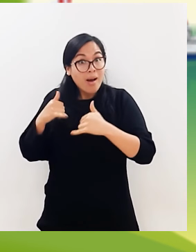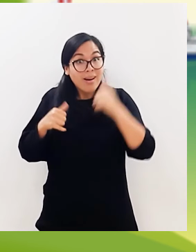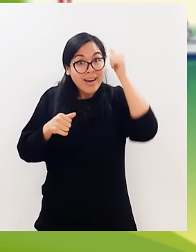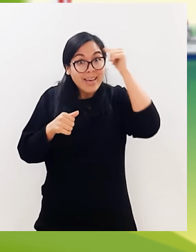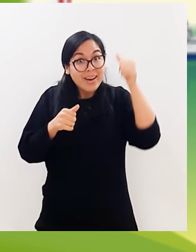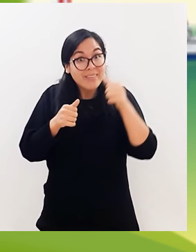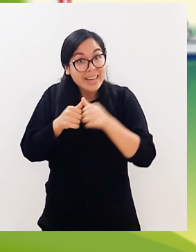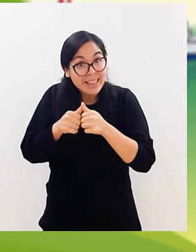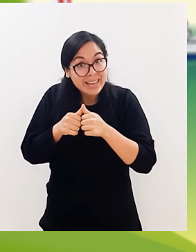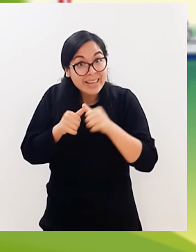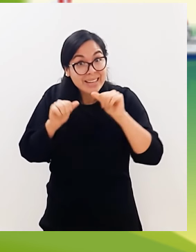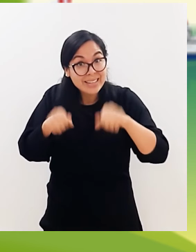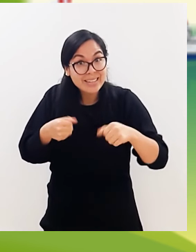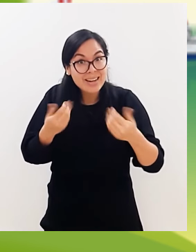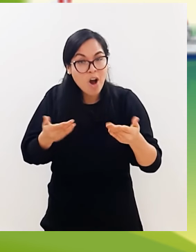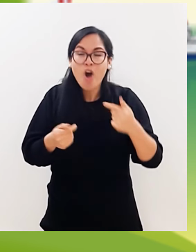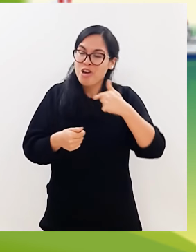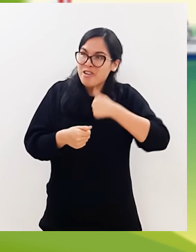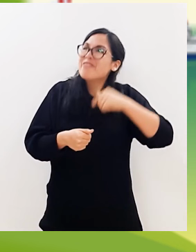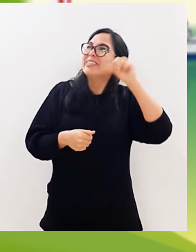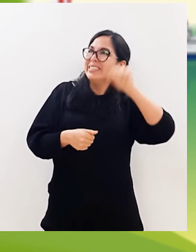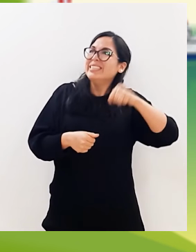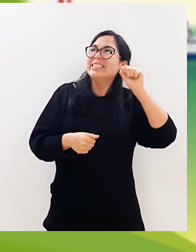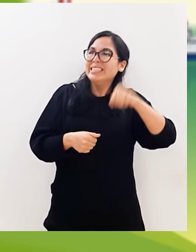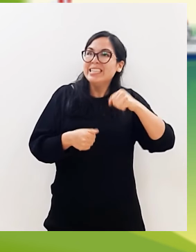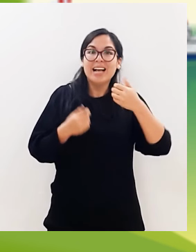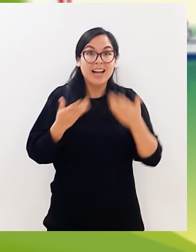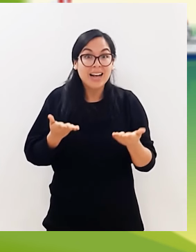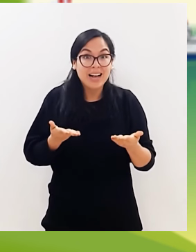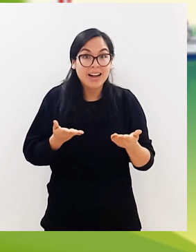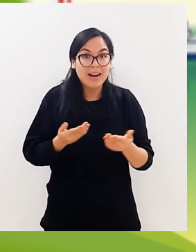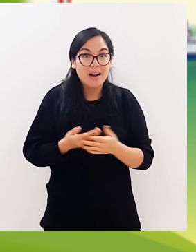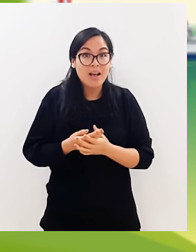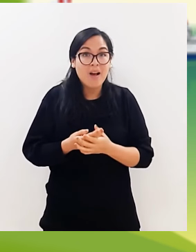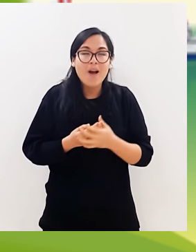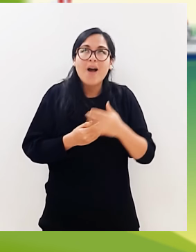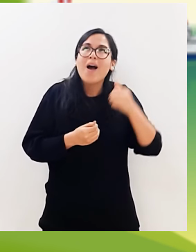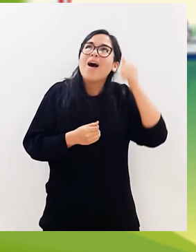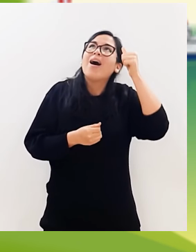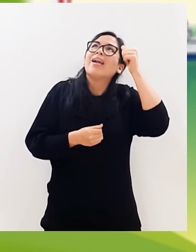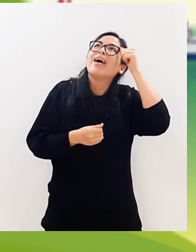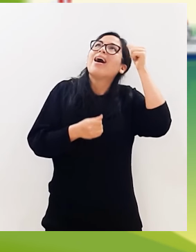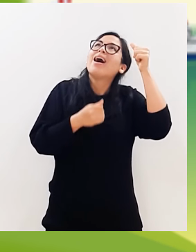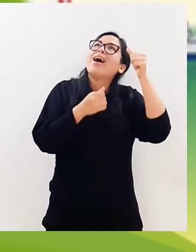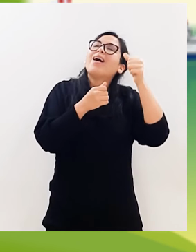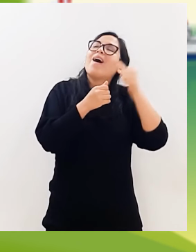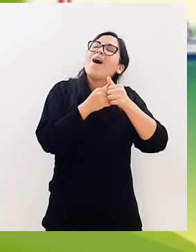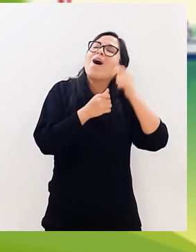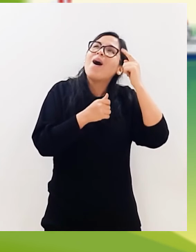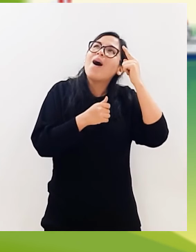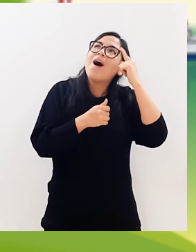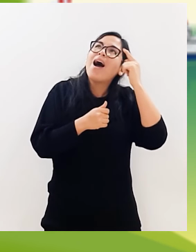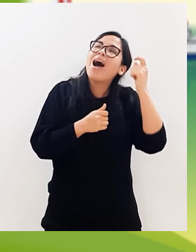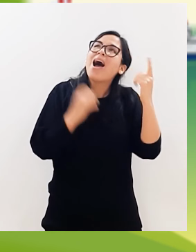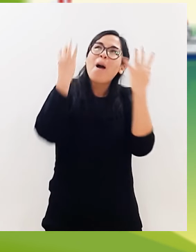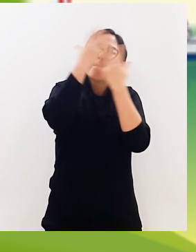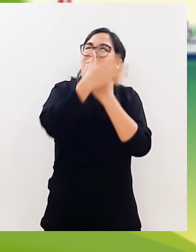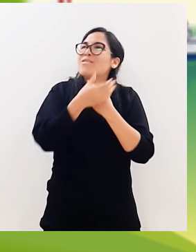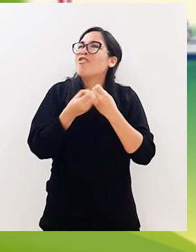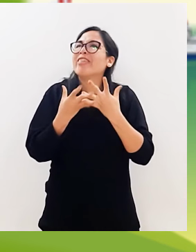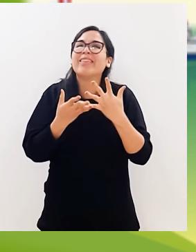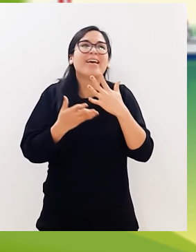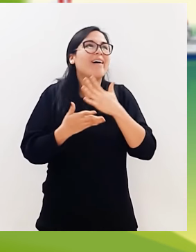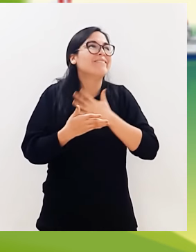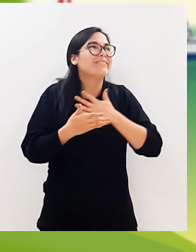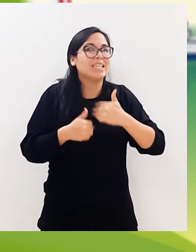¿Lo recuerdas? Yo sí Fueron los momentos más lindos de